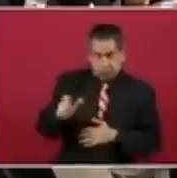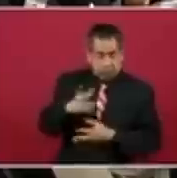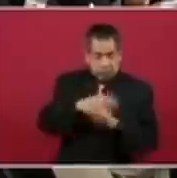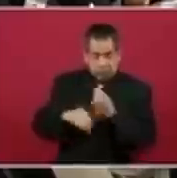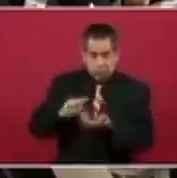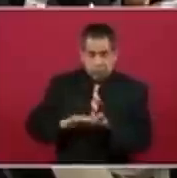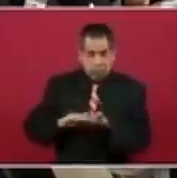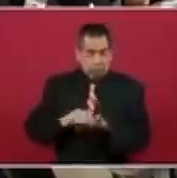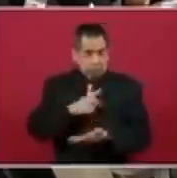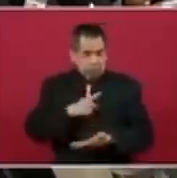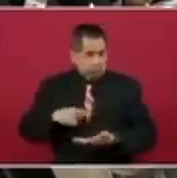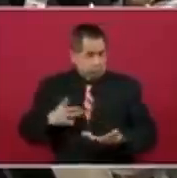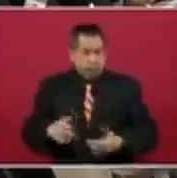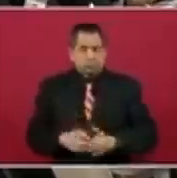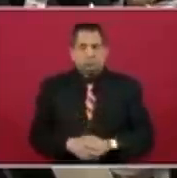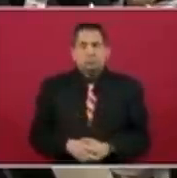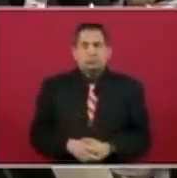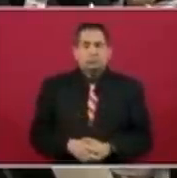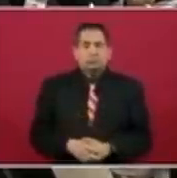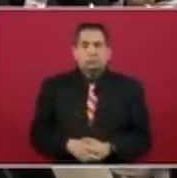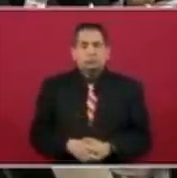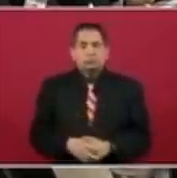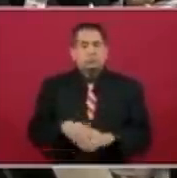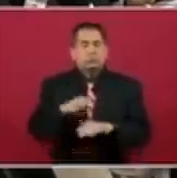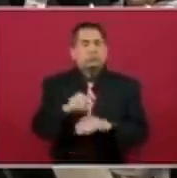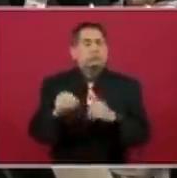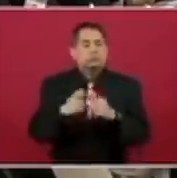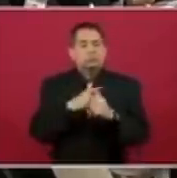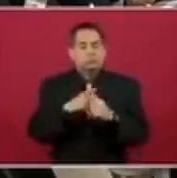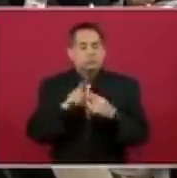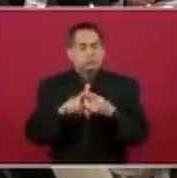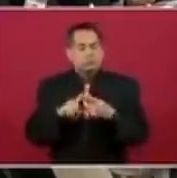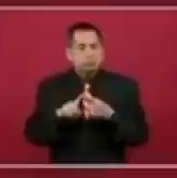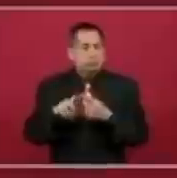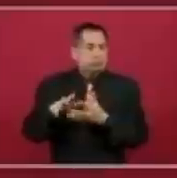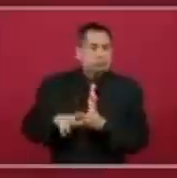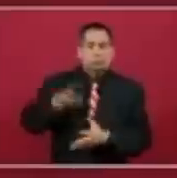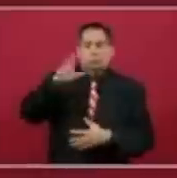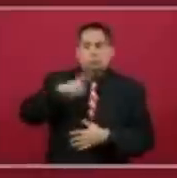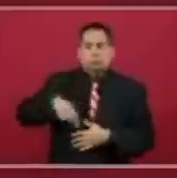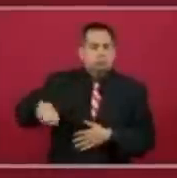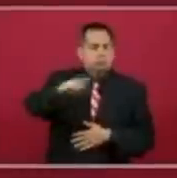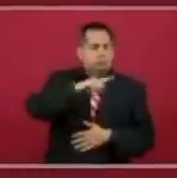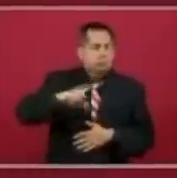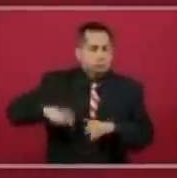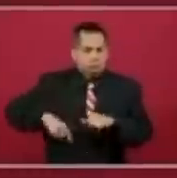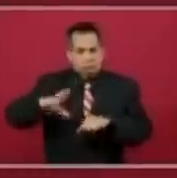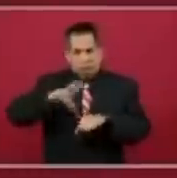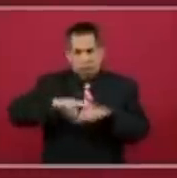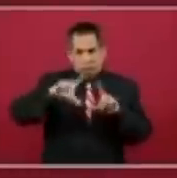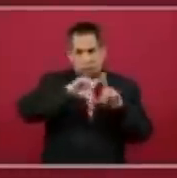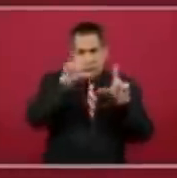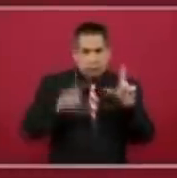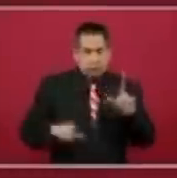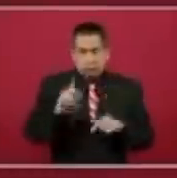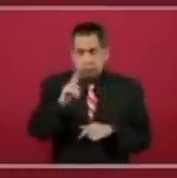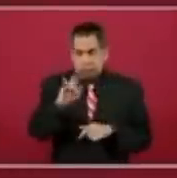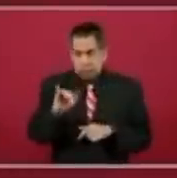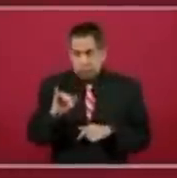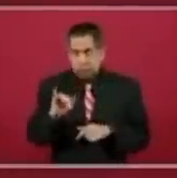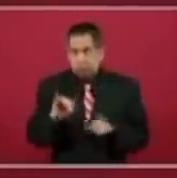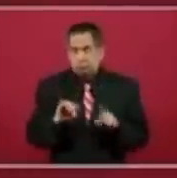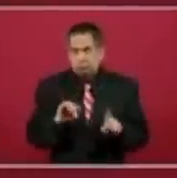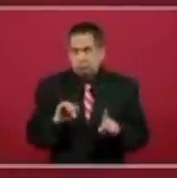deuda? Bueno, acerca de lo primero, la mayoría de los gobernadores del PRI